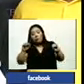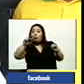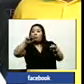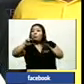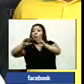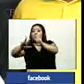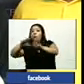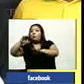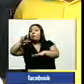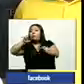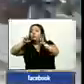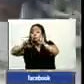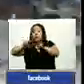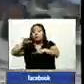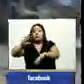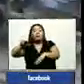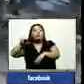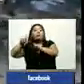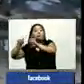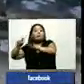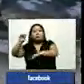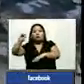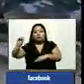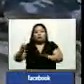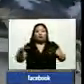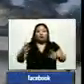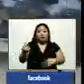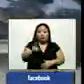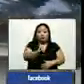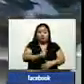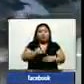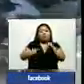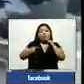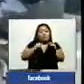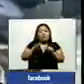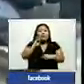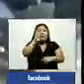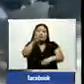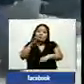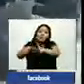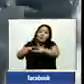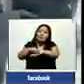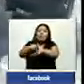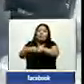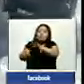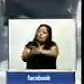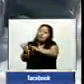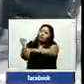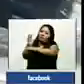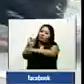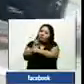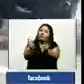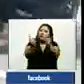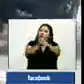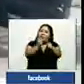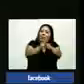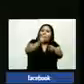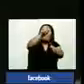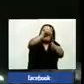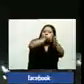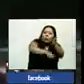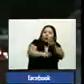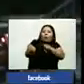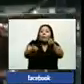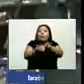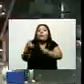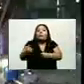836. Las autoridades recomiendan a la Asamblea Legislativa a modificar las multas de tránsito y las